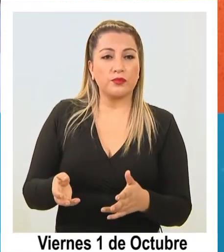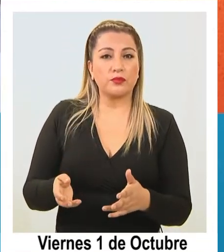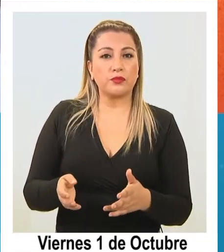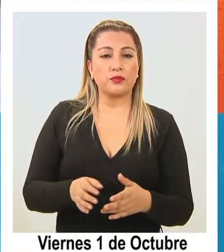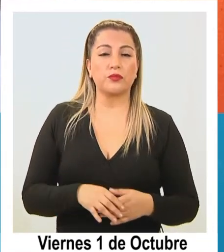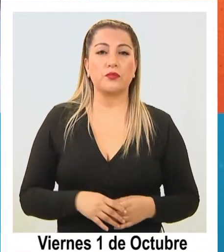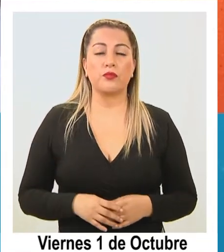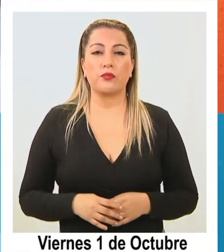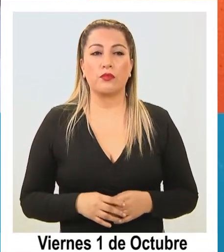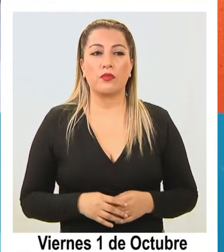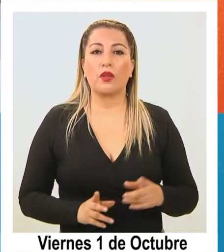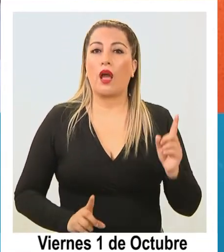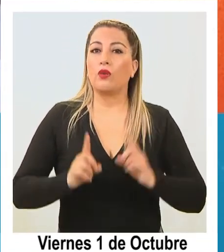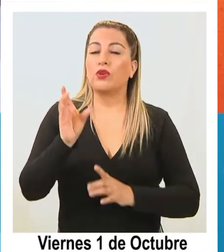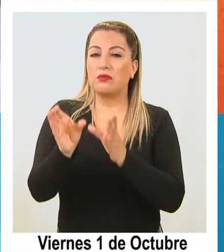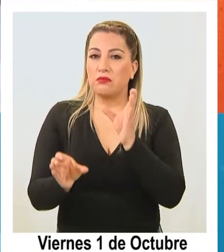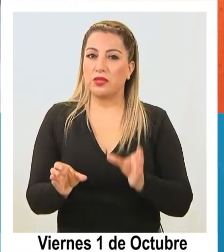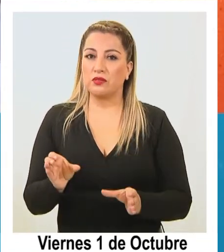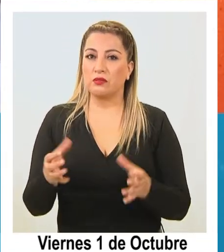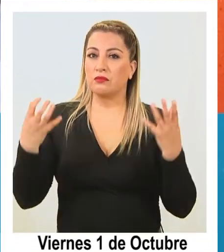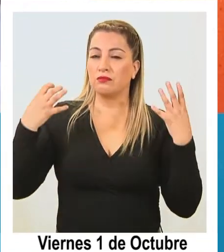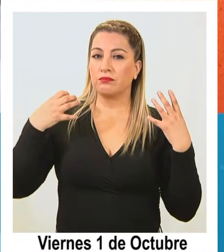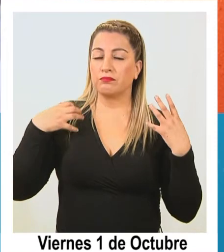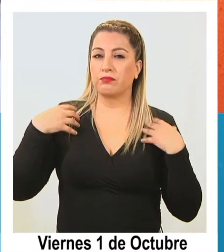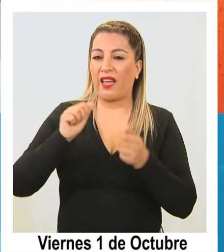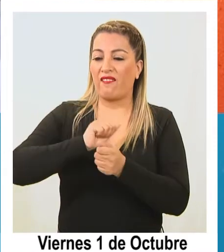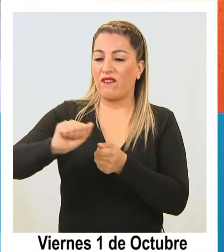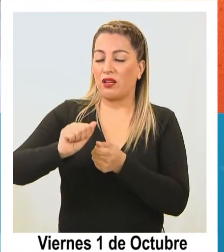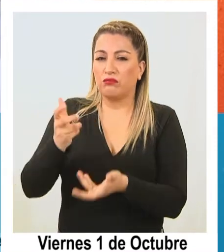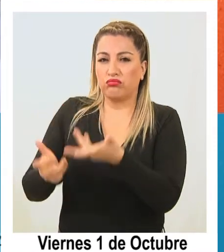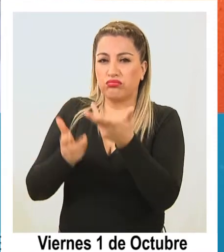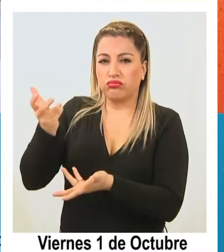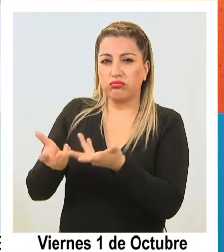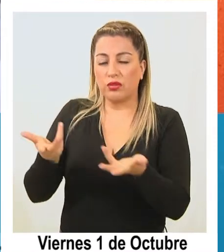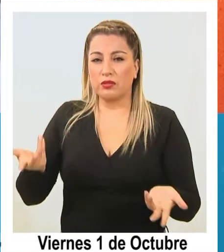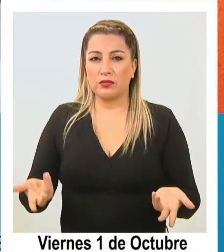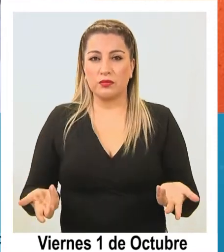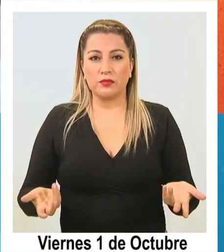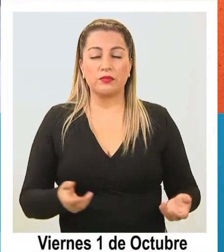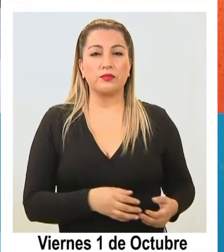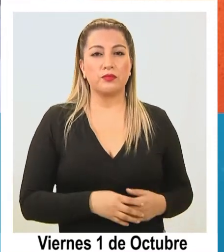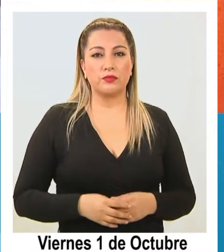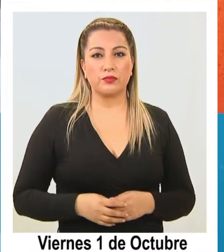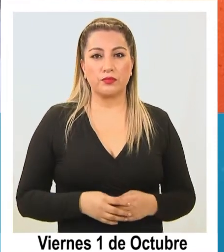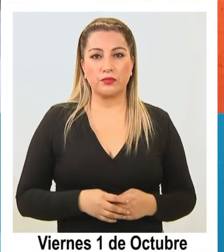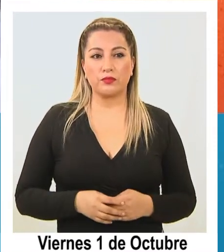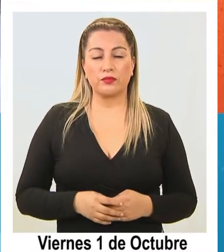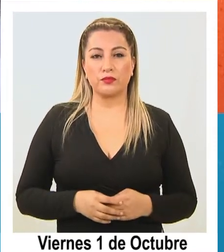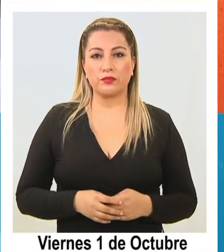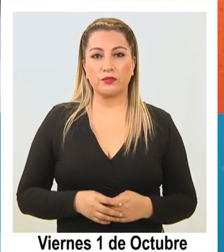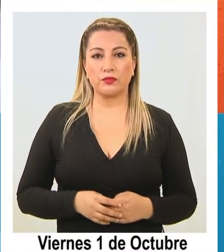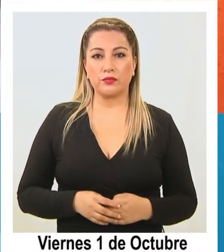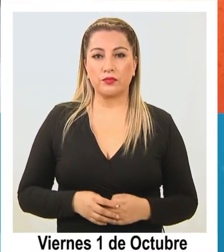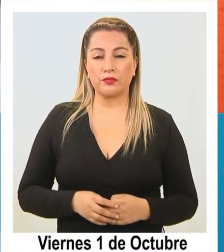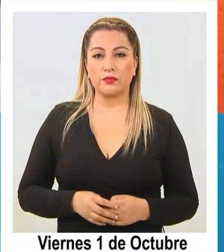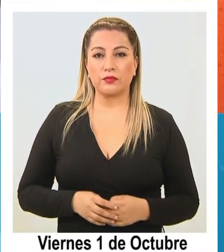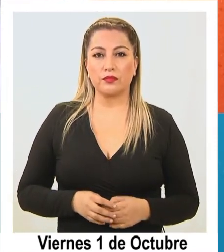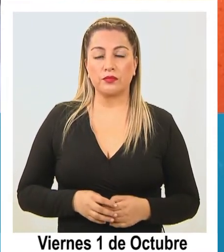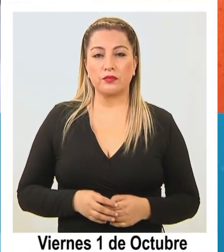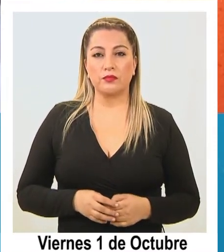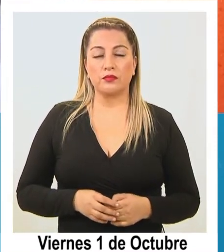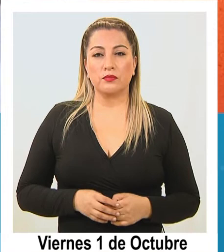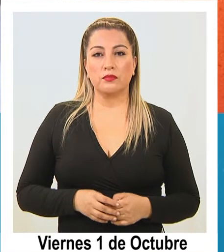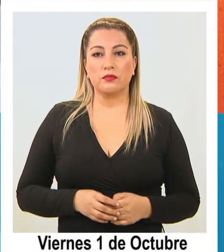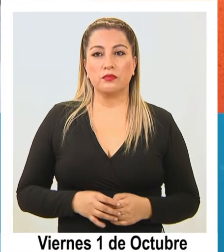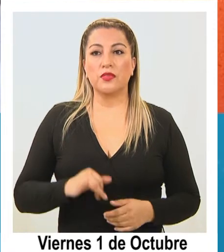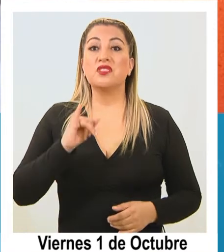personas, los presuntos responsables de esta quema de estas pertenencias a los migrantes que estaban ahí en Las Rosas con Aeropuerto. Sí,